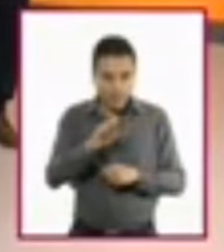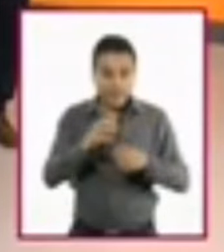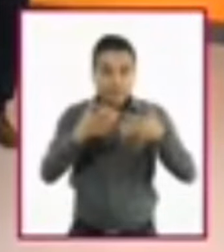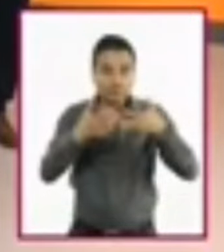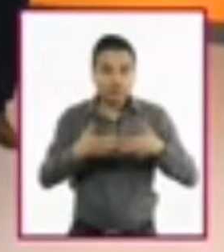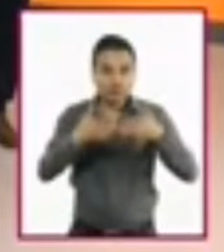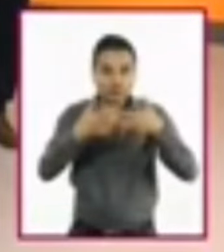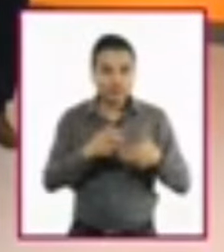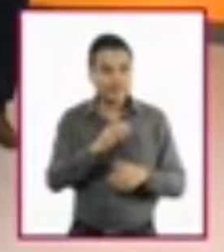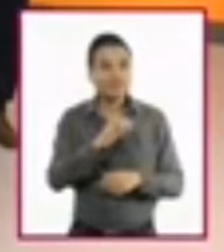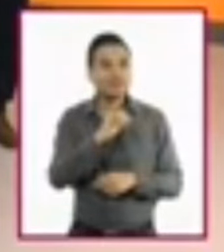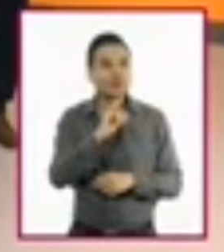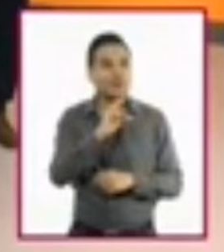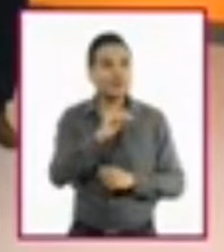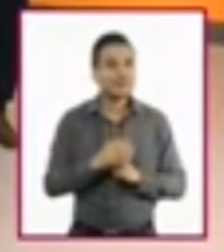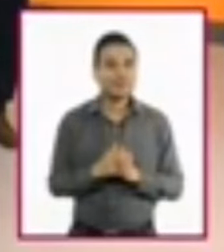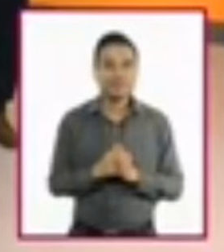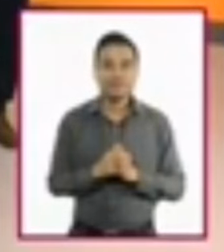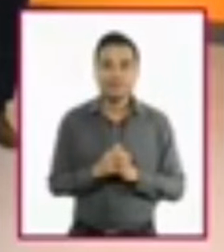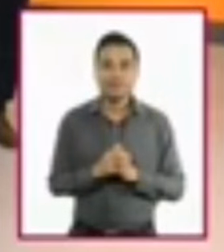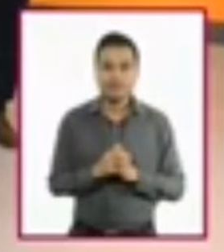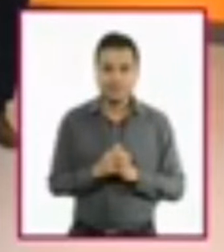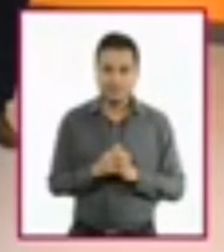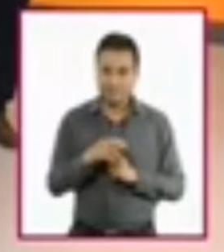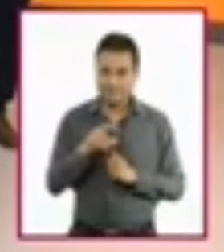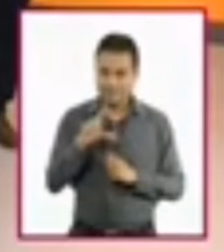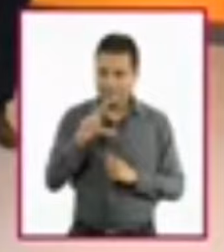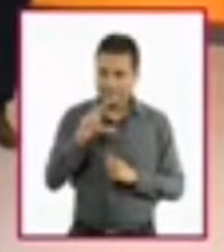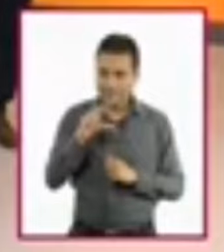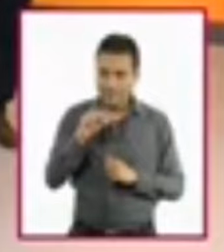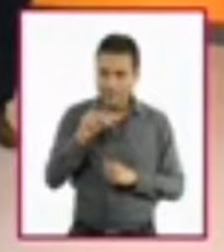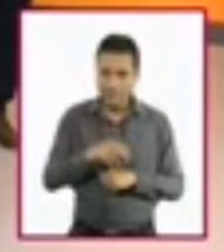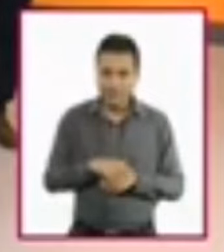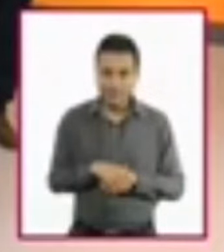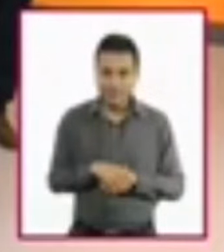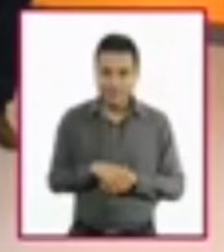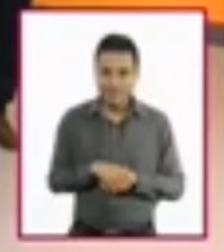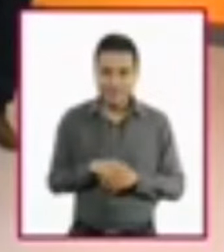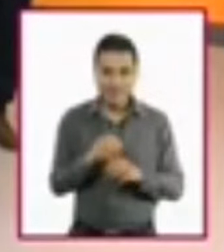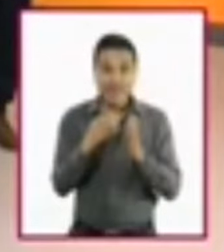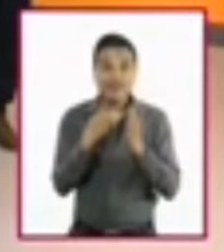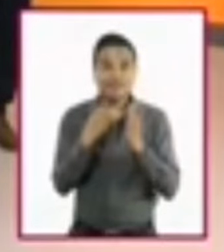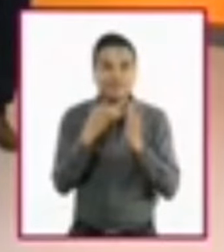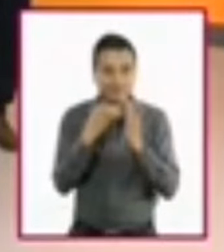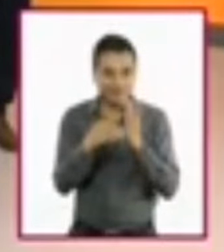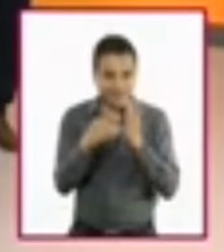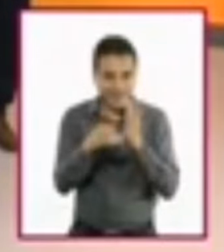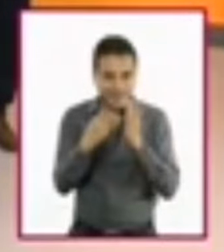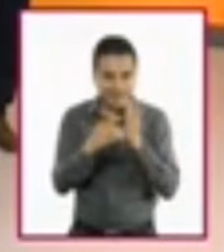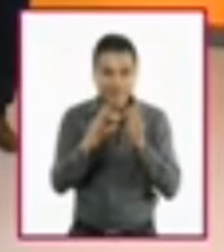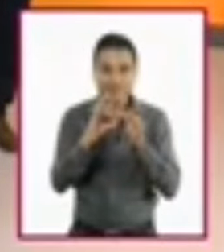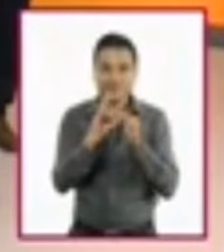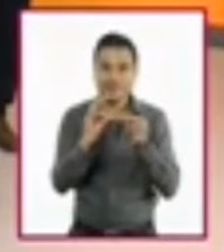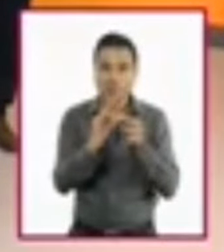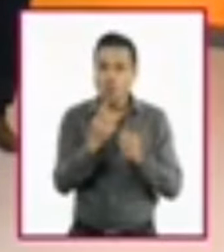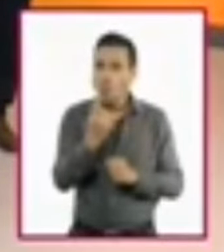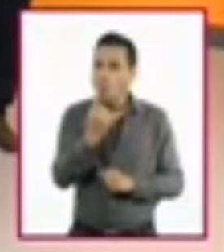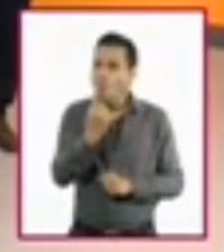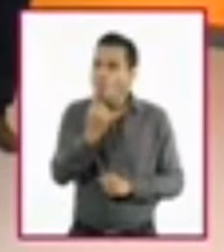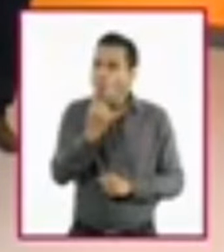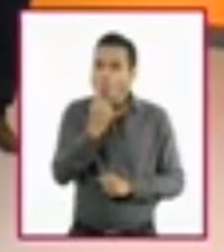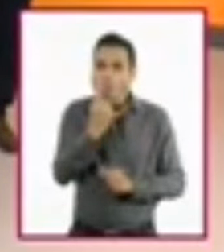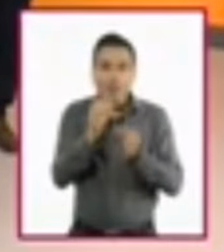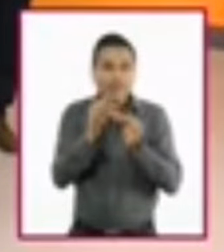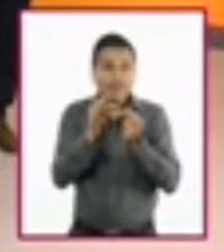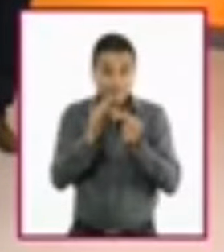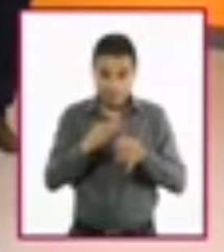¿O no? Claro que no, maestro. Aún nos falta hablar de uno de los órganos más